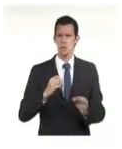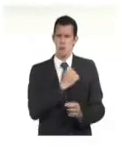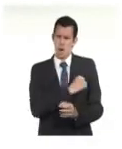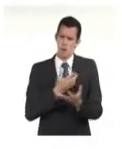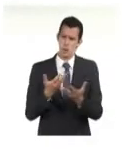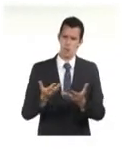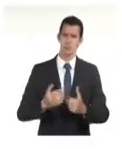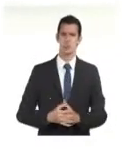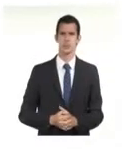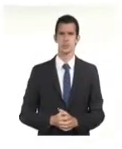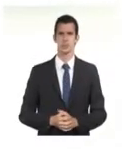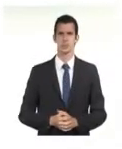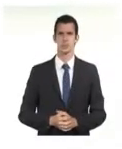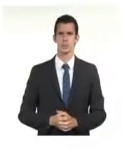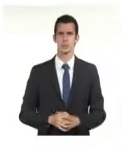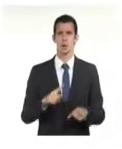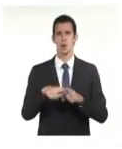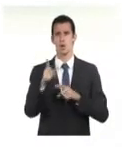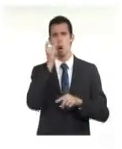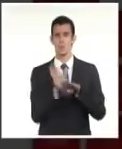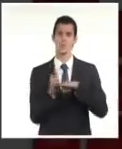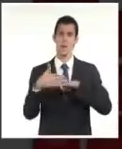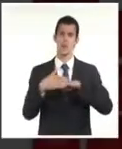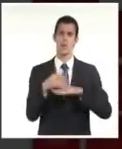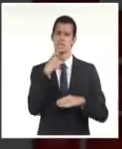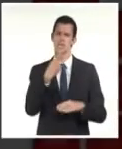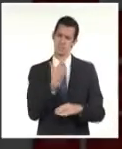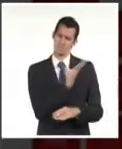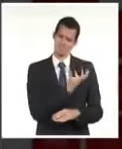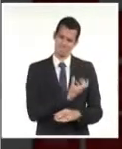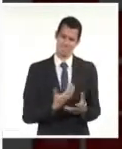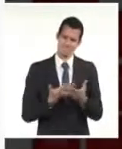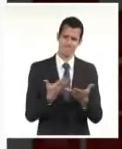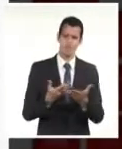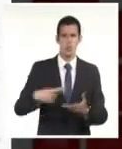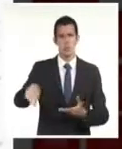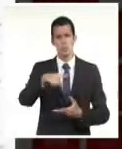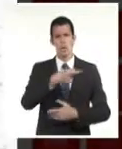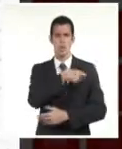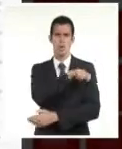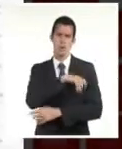Andrew Holness, envió sus condolencias al pueblo de Cuba. Holness dijo